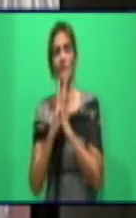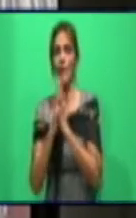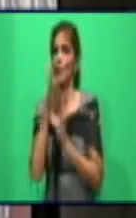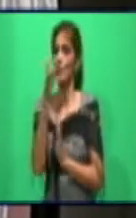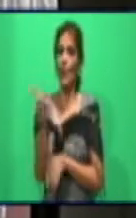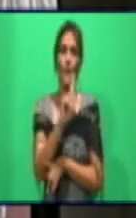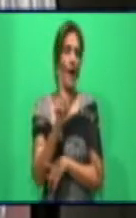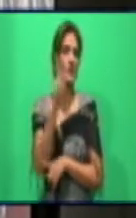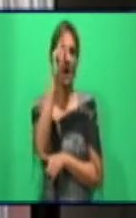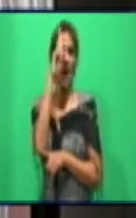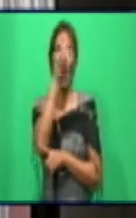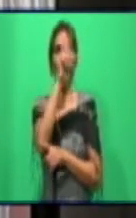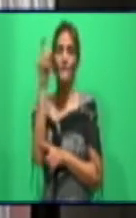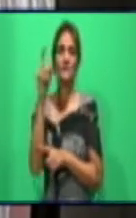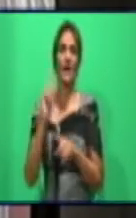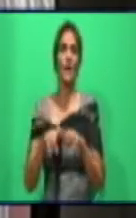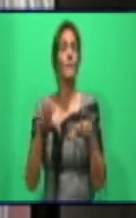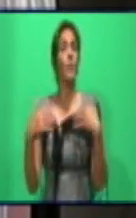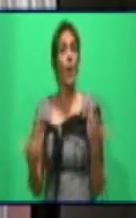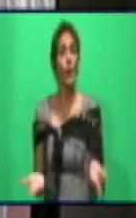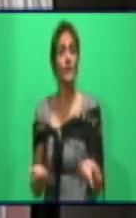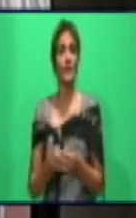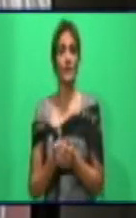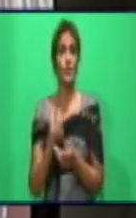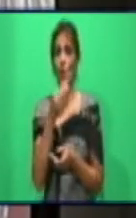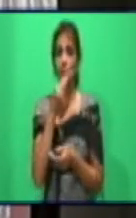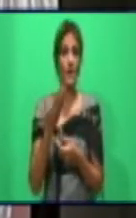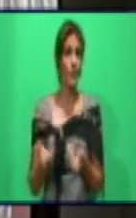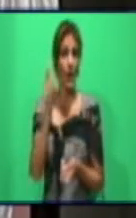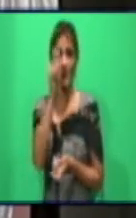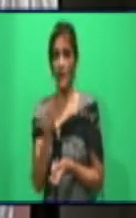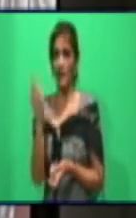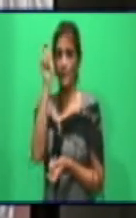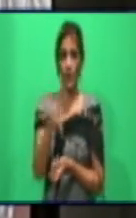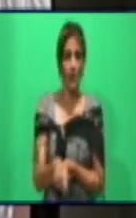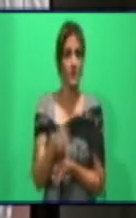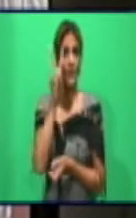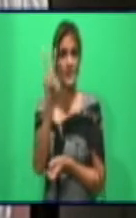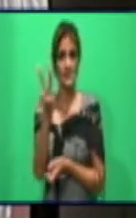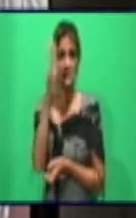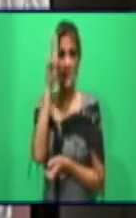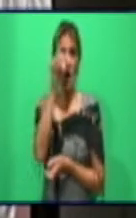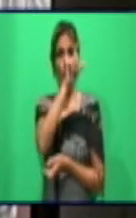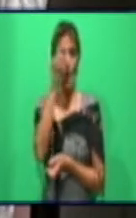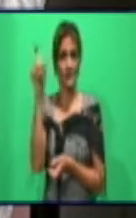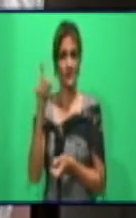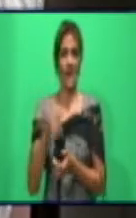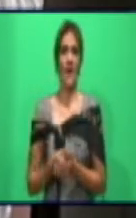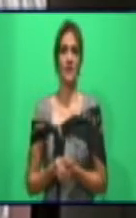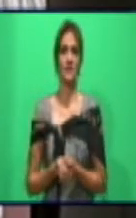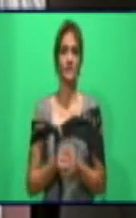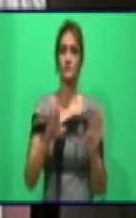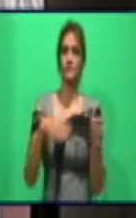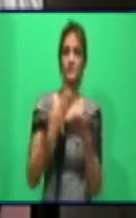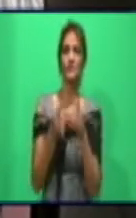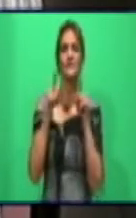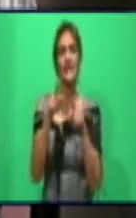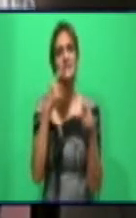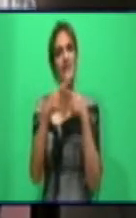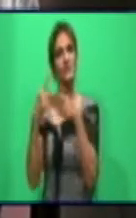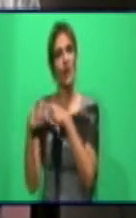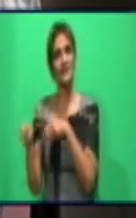de de visitar a alguien porque no puede ser y eso son las cuestiones fundamentales a las que yo